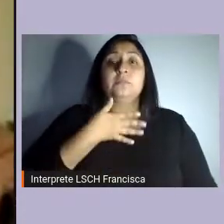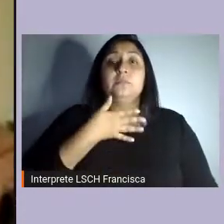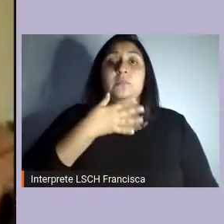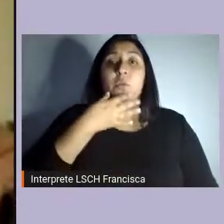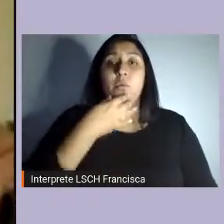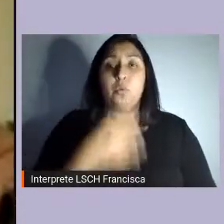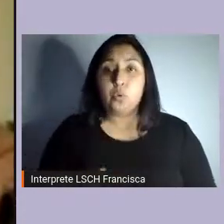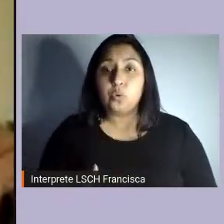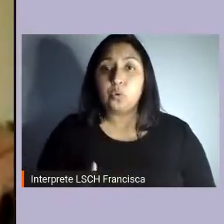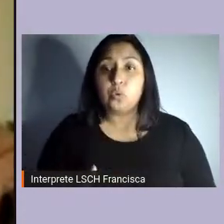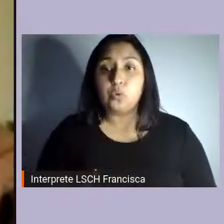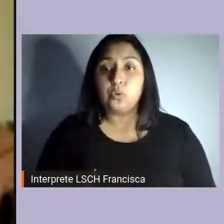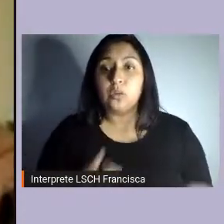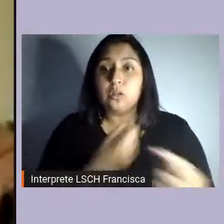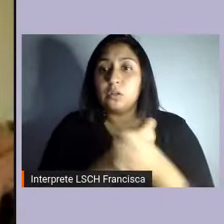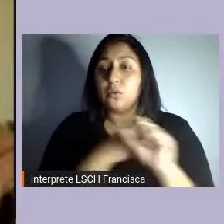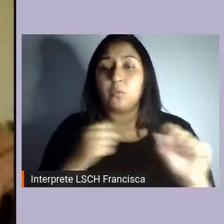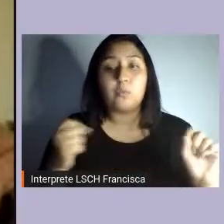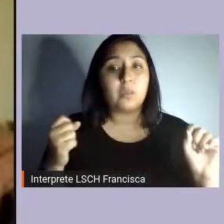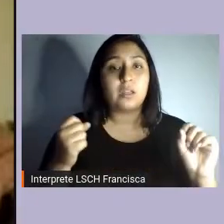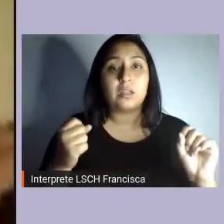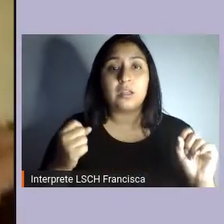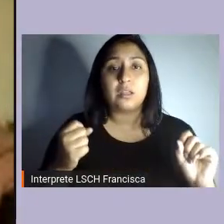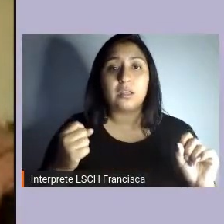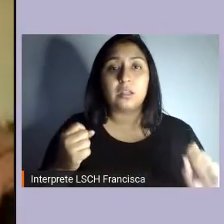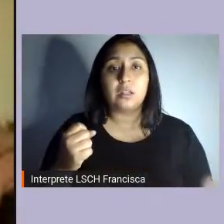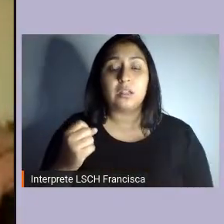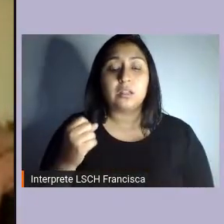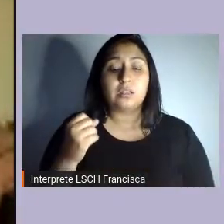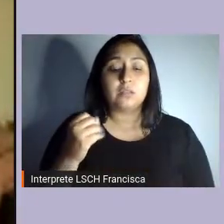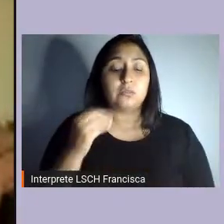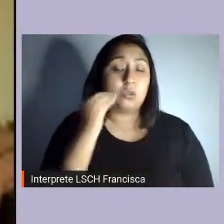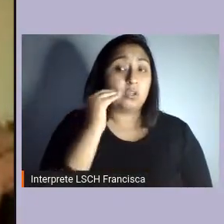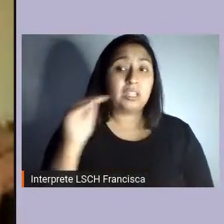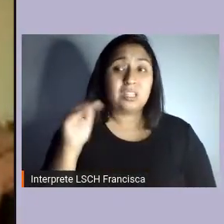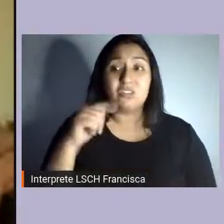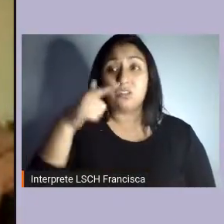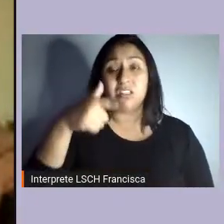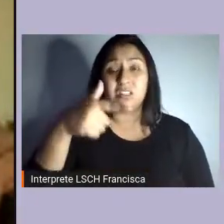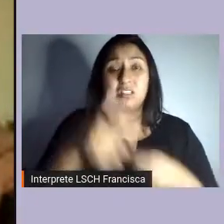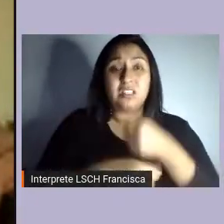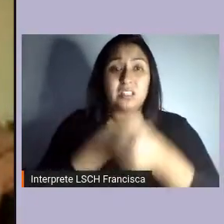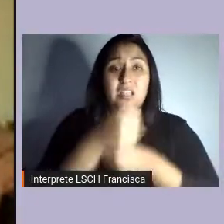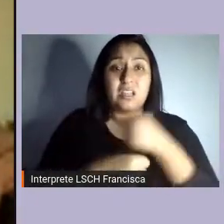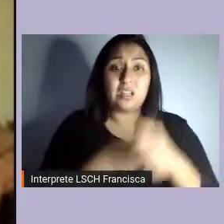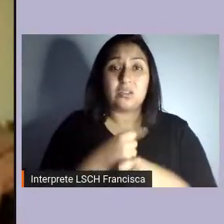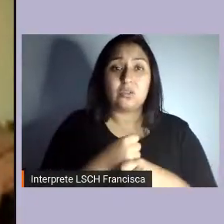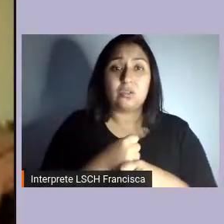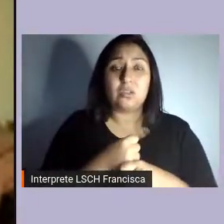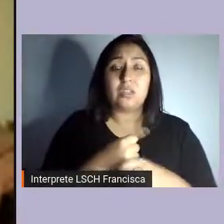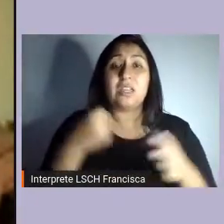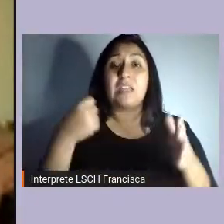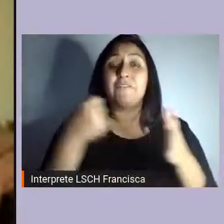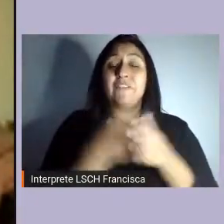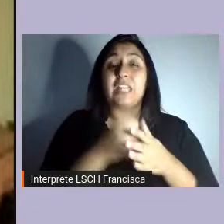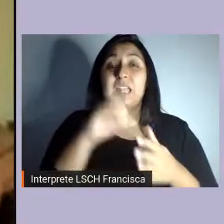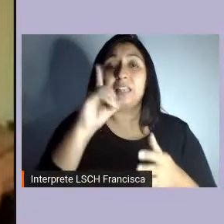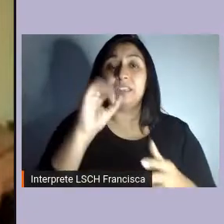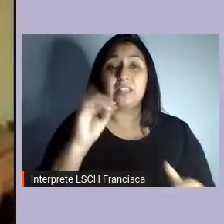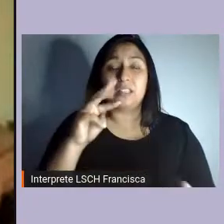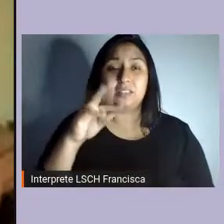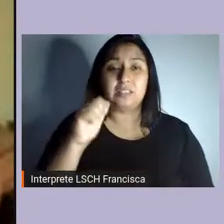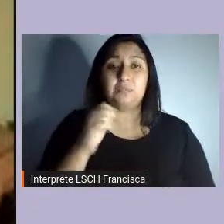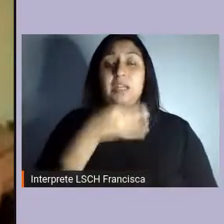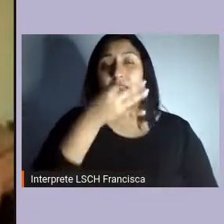puede ser, dijeron así, como estos chicos, 15, 17 años. Y en la parte final de esa décima que dice, tenga calma,